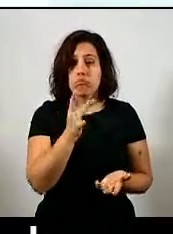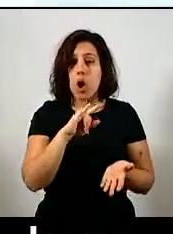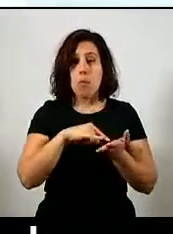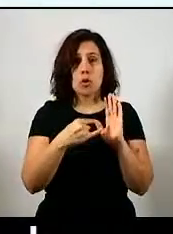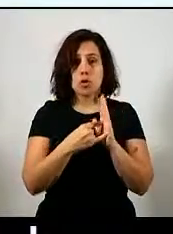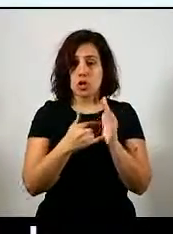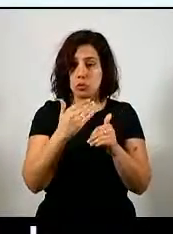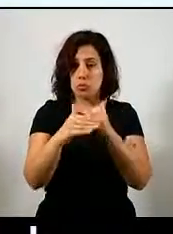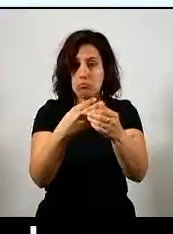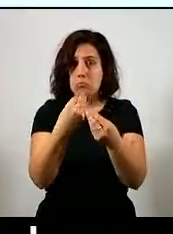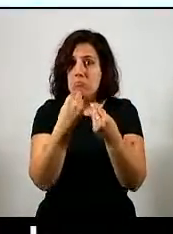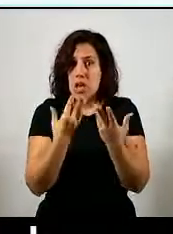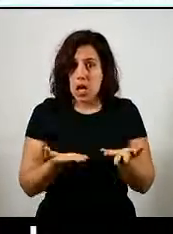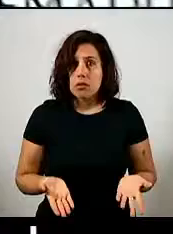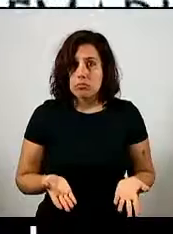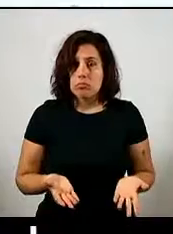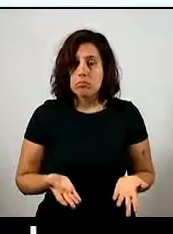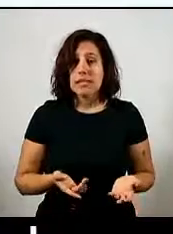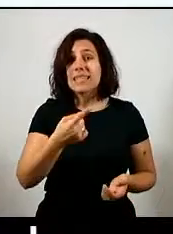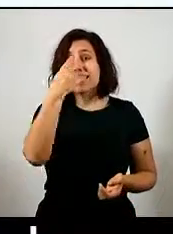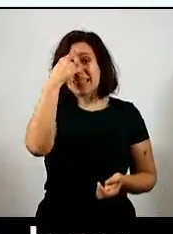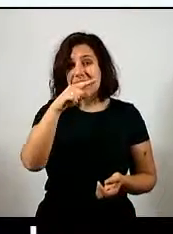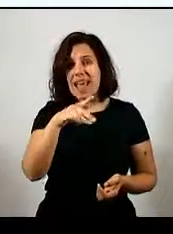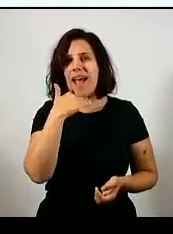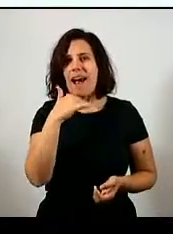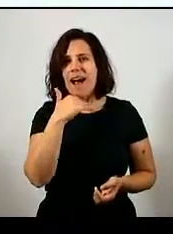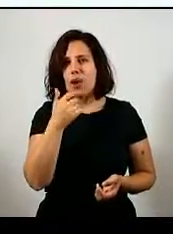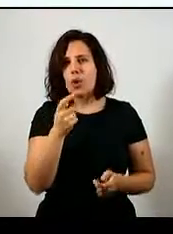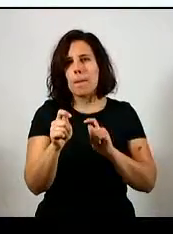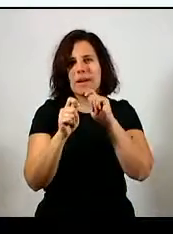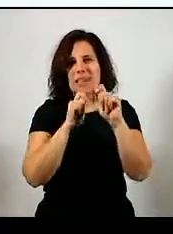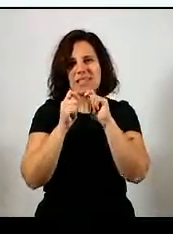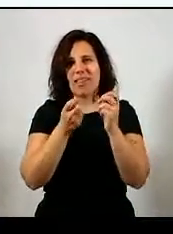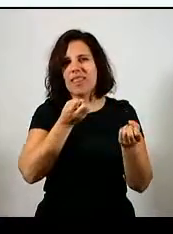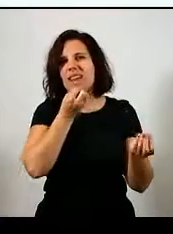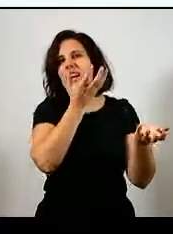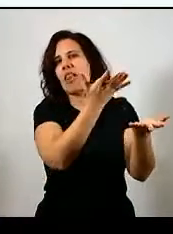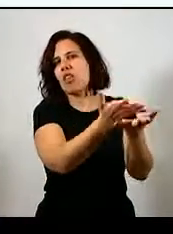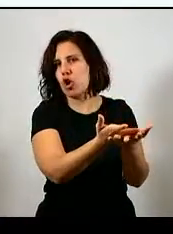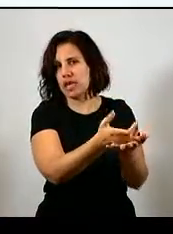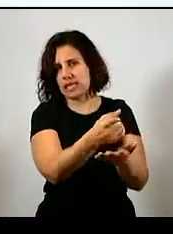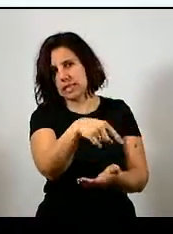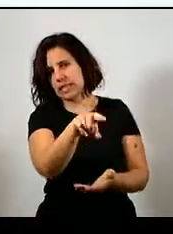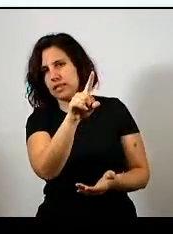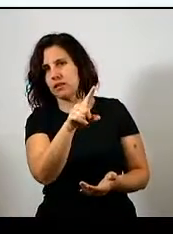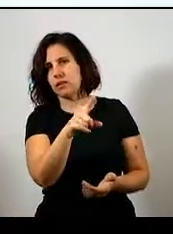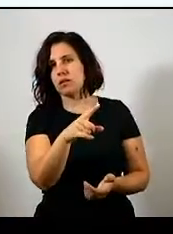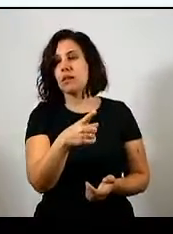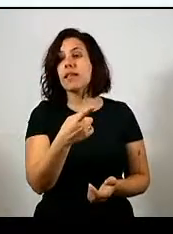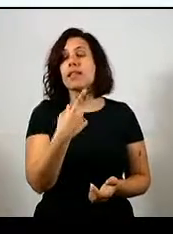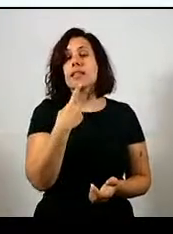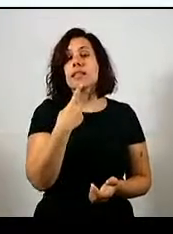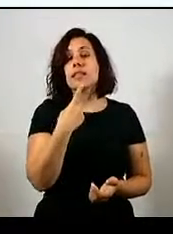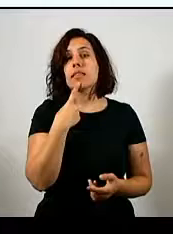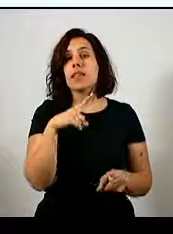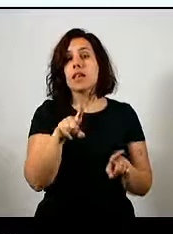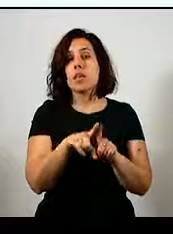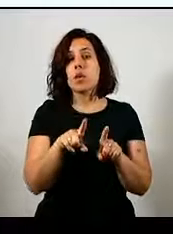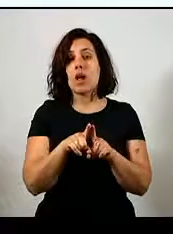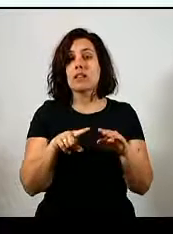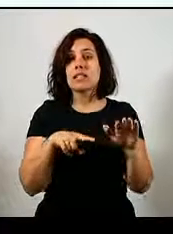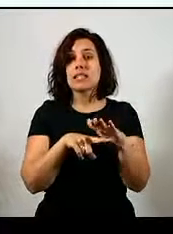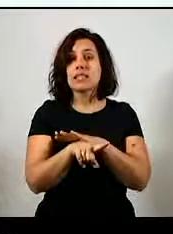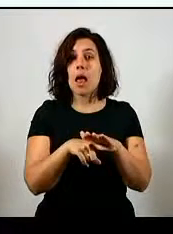progresa adecuadamente. Sé que ha habido unas declaraciones en prensa donde se dice que no han todavía realizado ningún